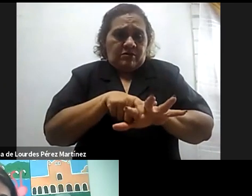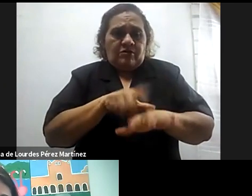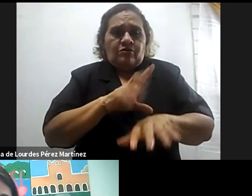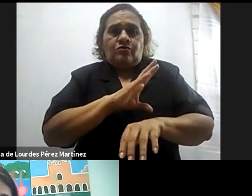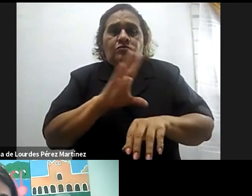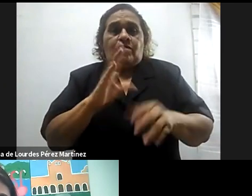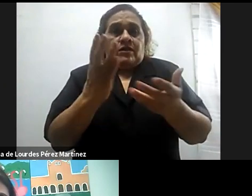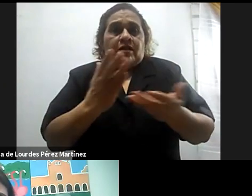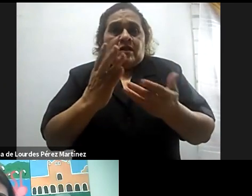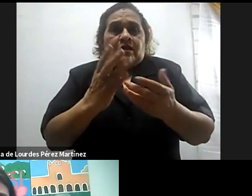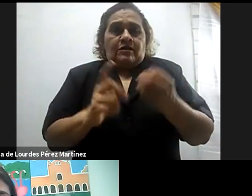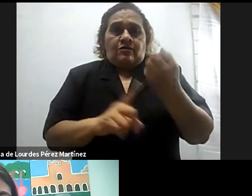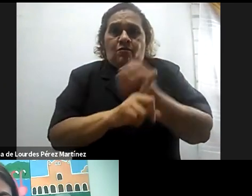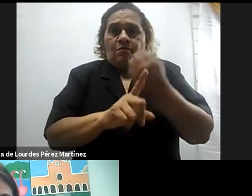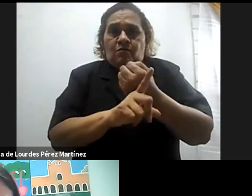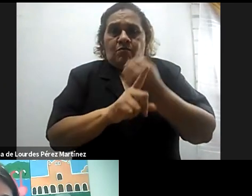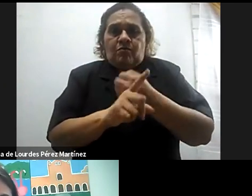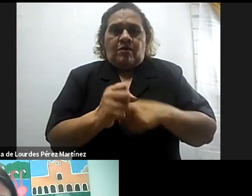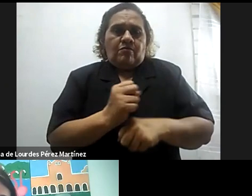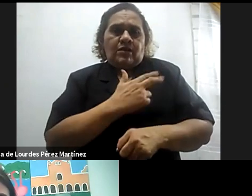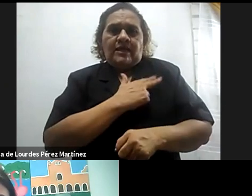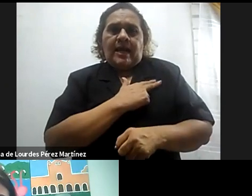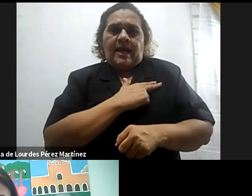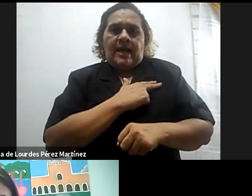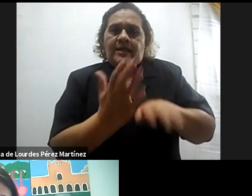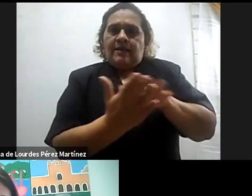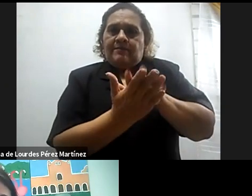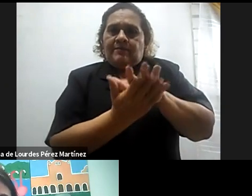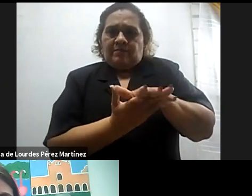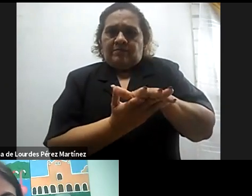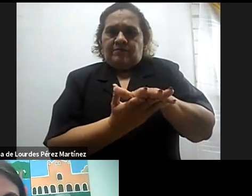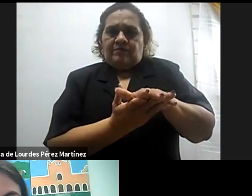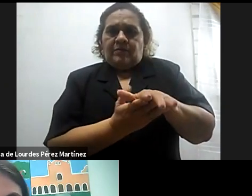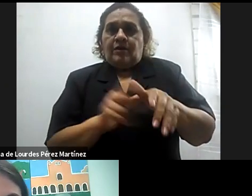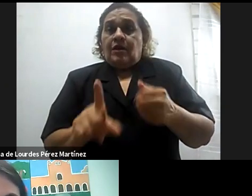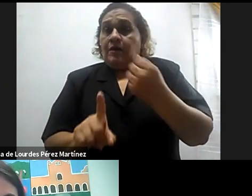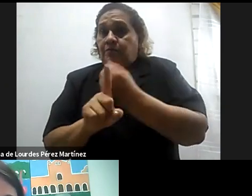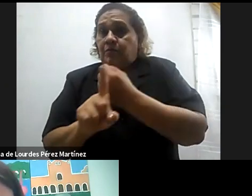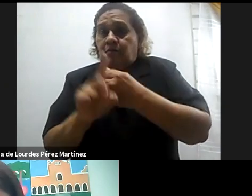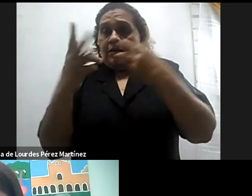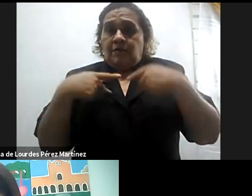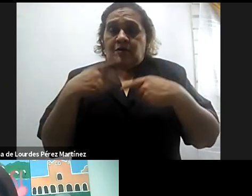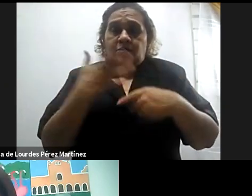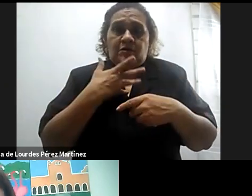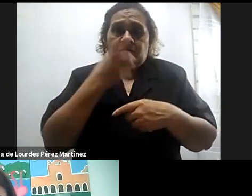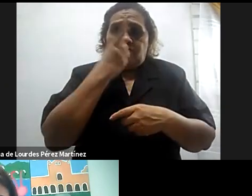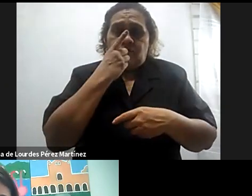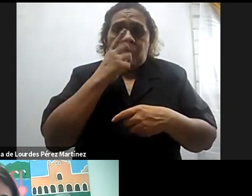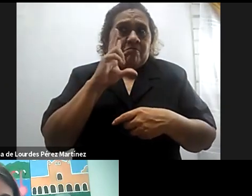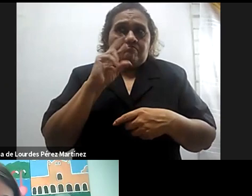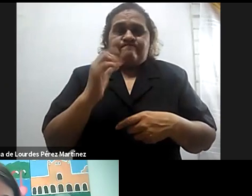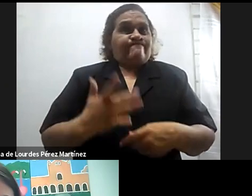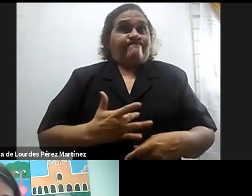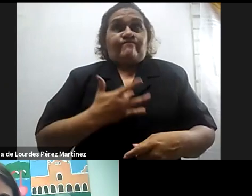un problema, una llaguita en el pie, ¿no? Y el problema es que la persona que vive con diabetes luego no lo siente, ¿no?